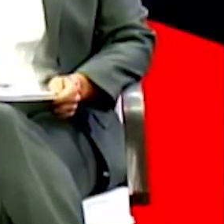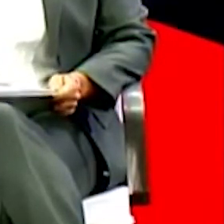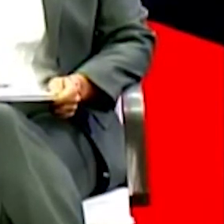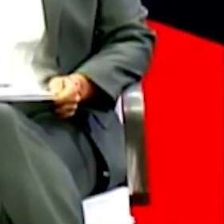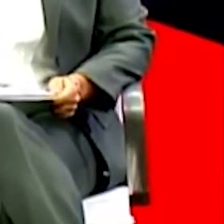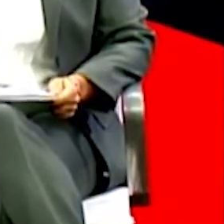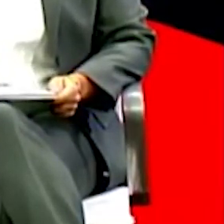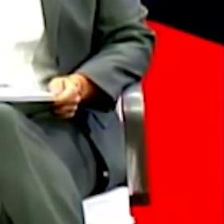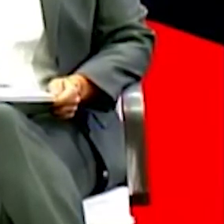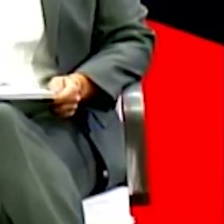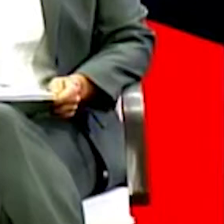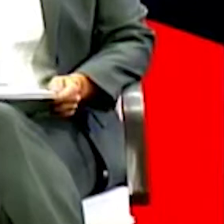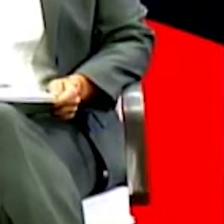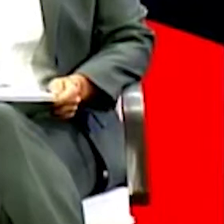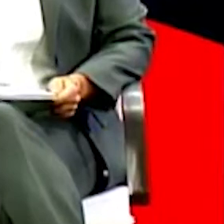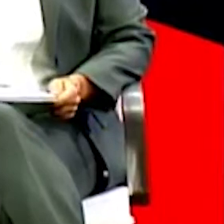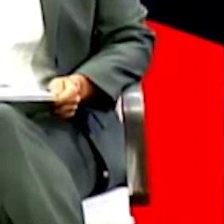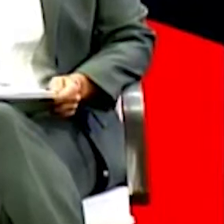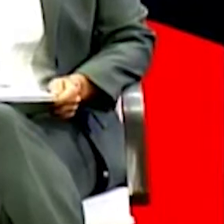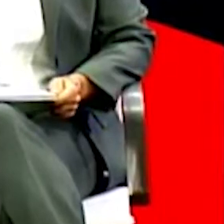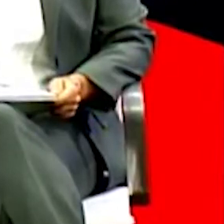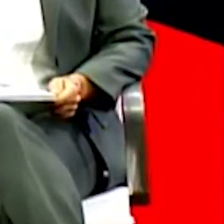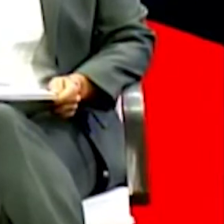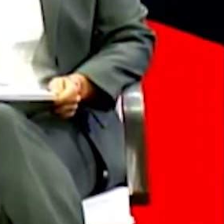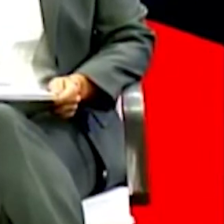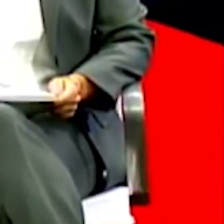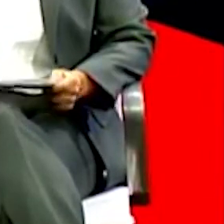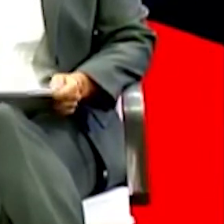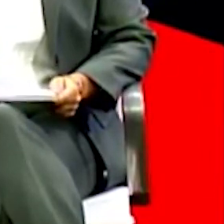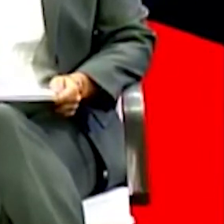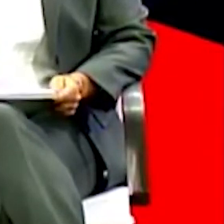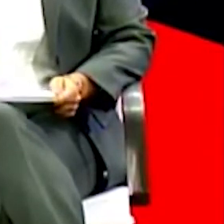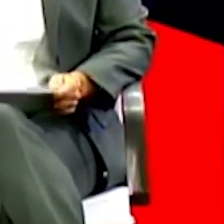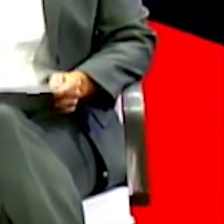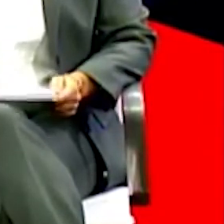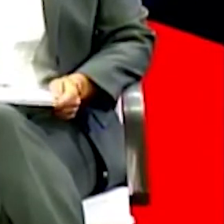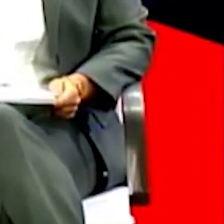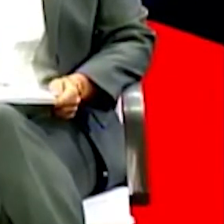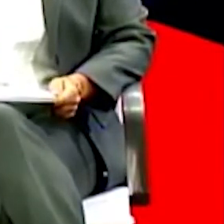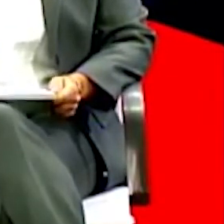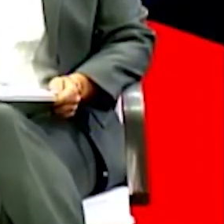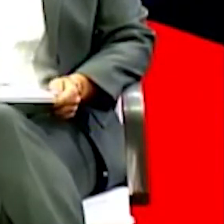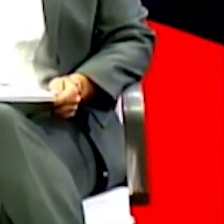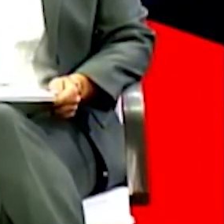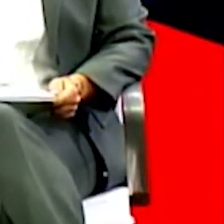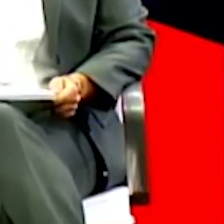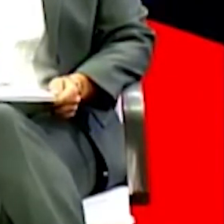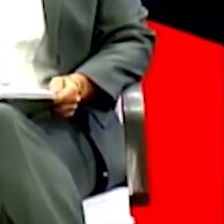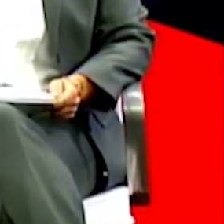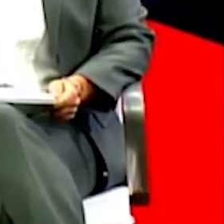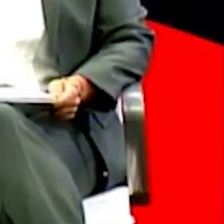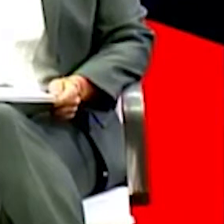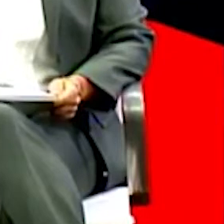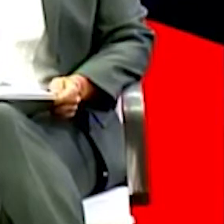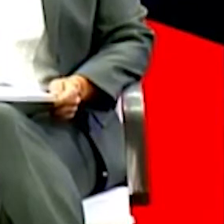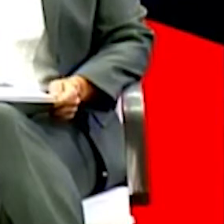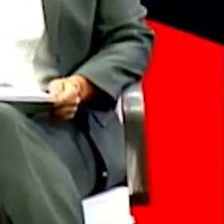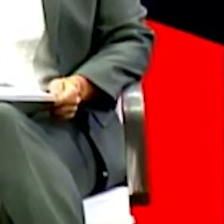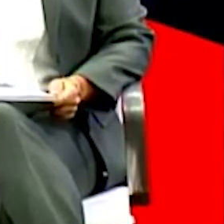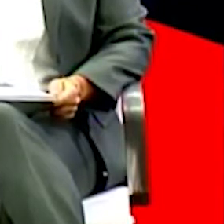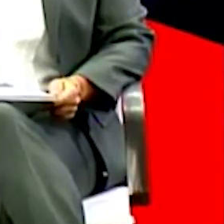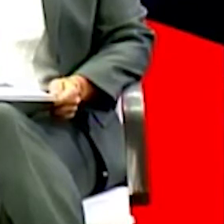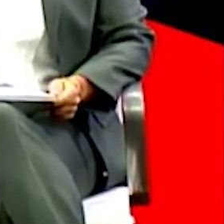de Elecciones y de CINAR Costa Rica Medios, quienes además contaron con el apoyo de Flaxo y de la Fundación